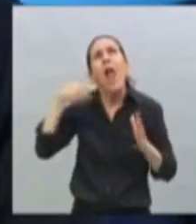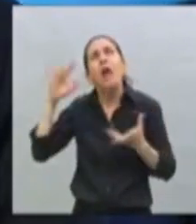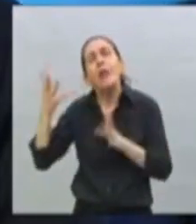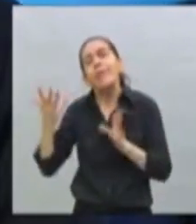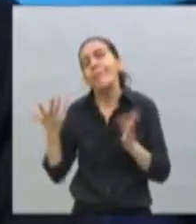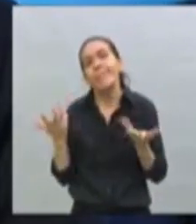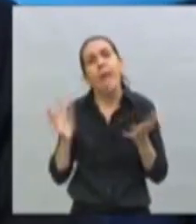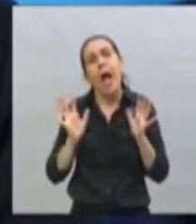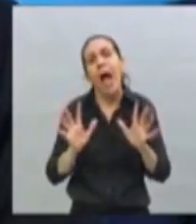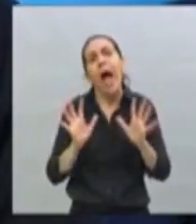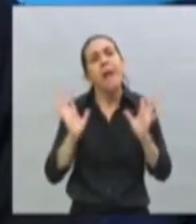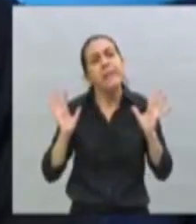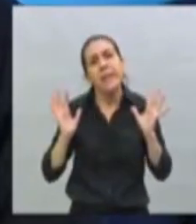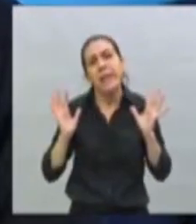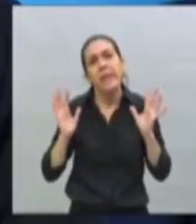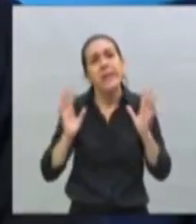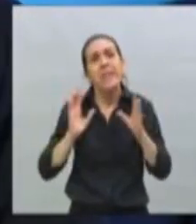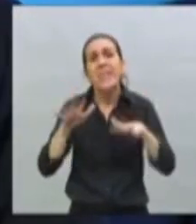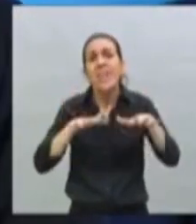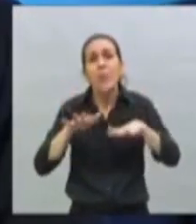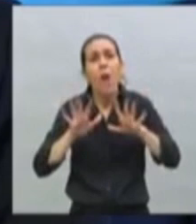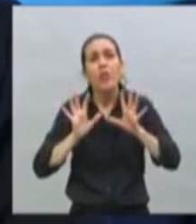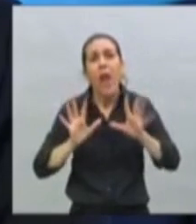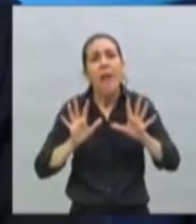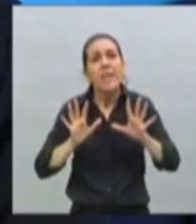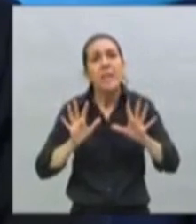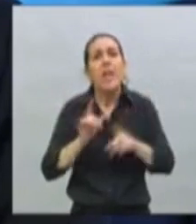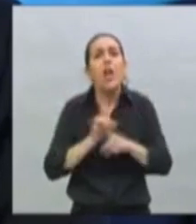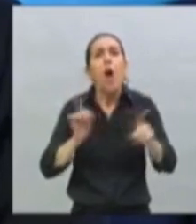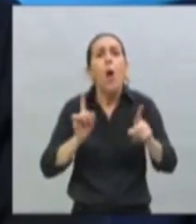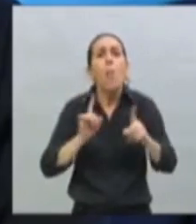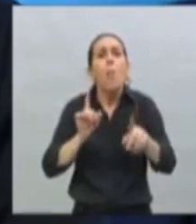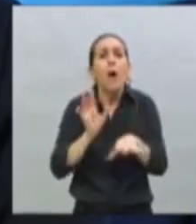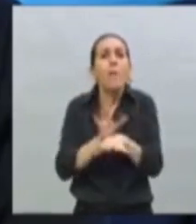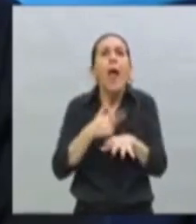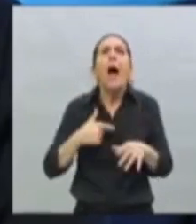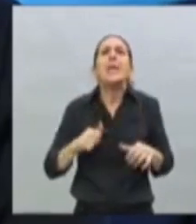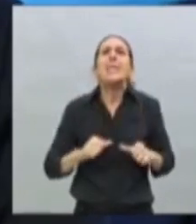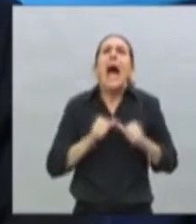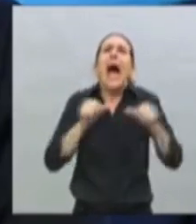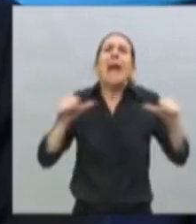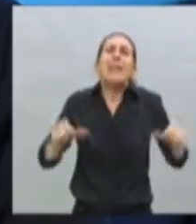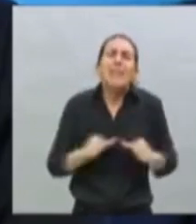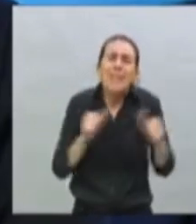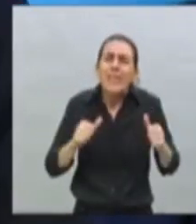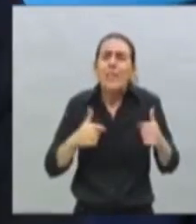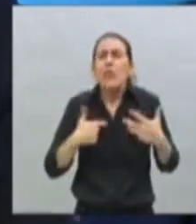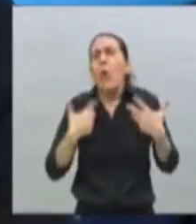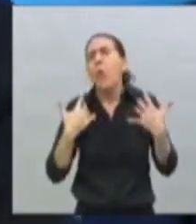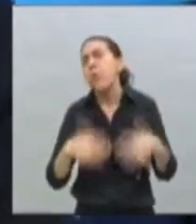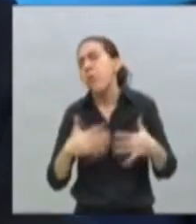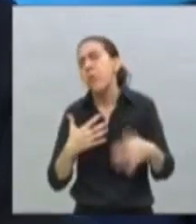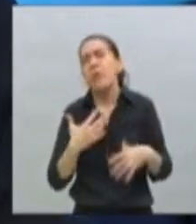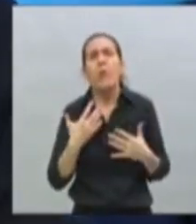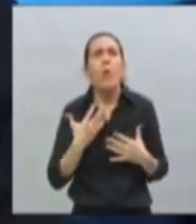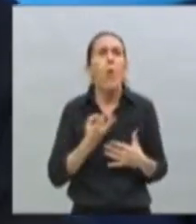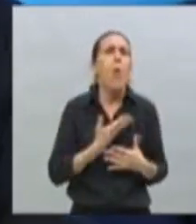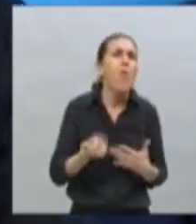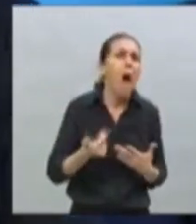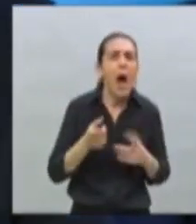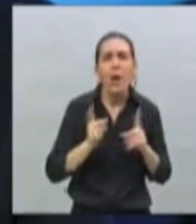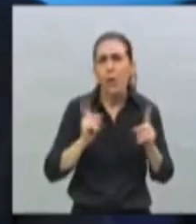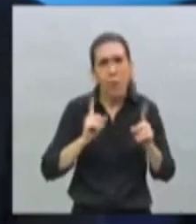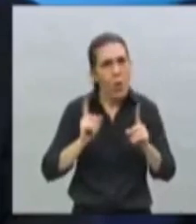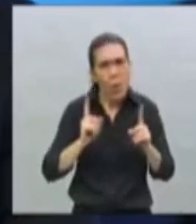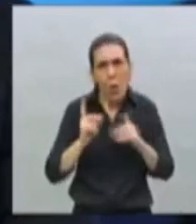en el tiempo que nos tocó, no puede ser un sacrificio cuidar nuestras vidas. No puede ser. No puede ser un sacrificio